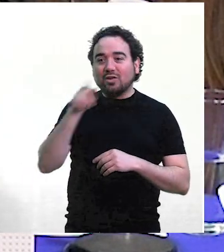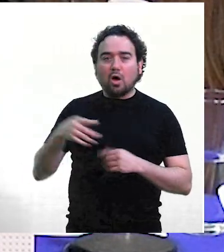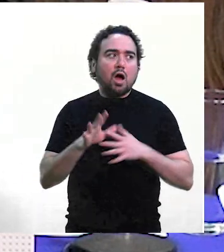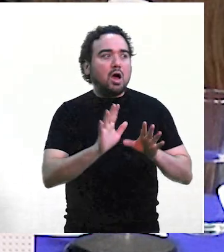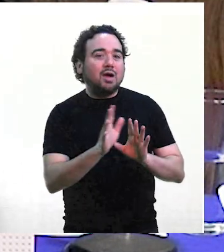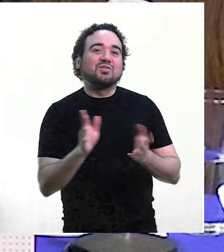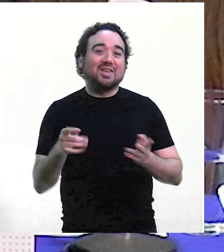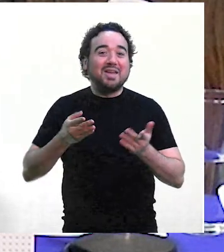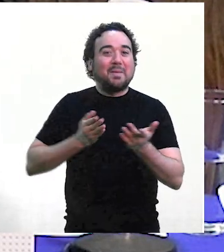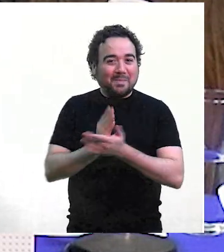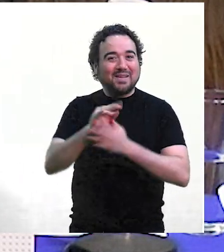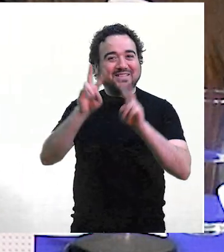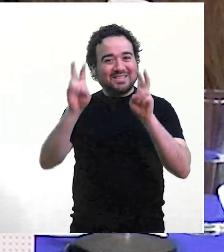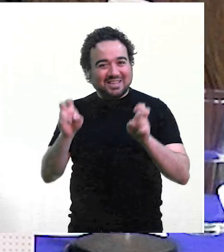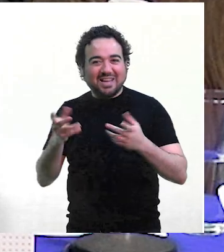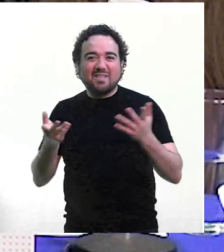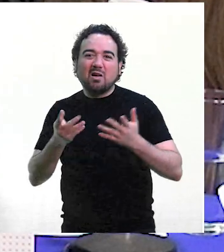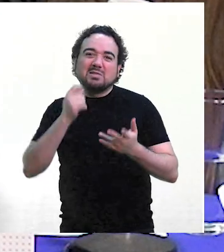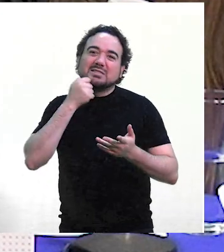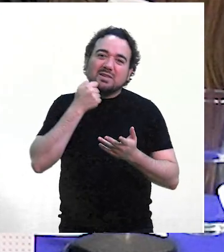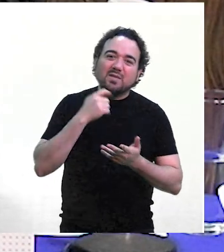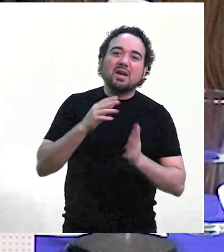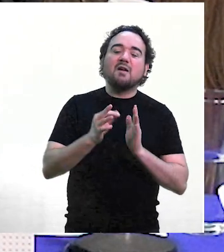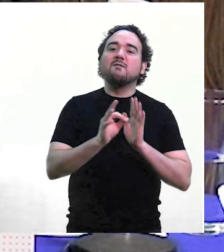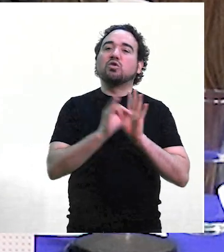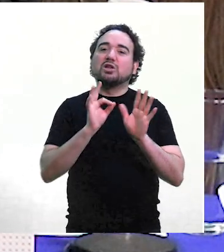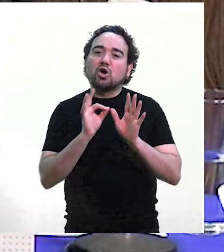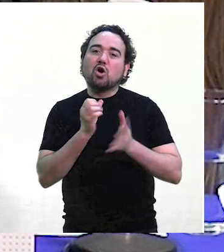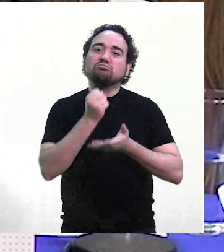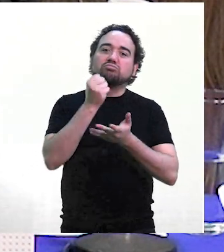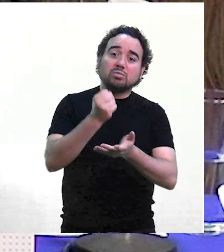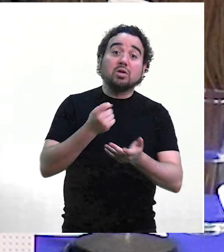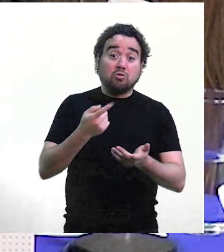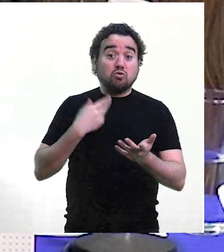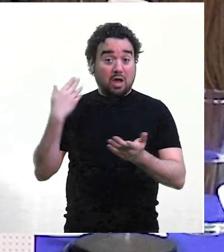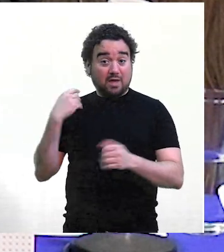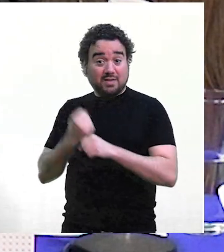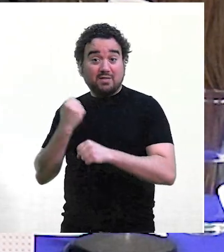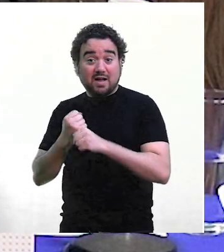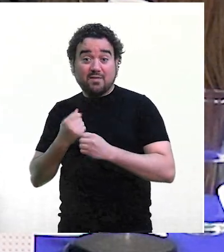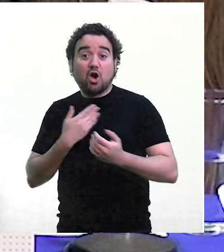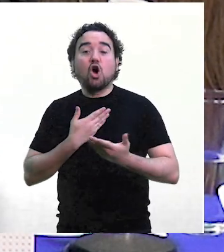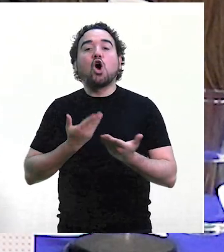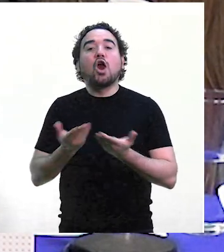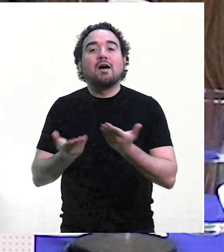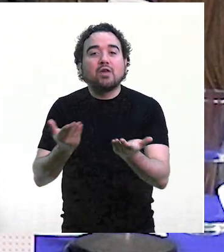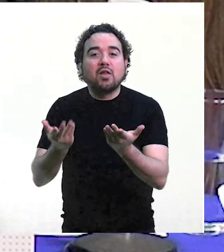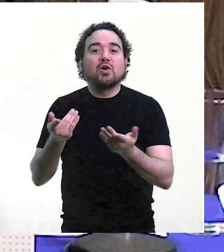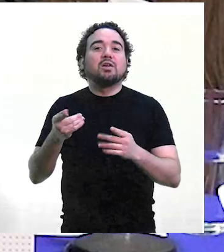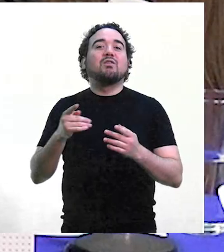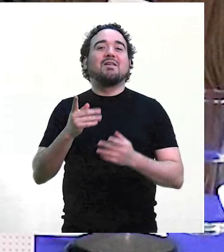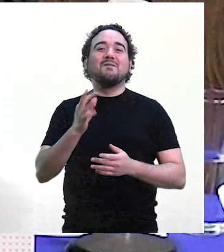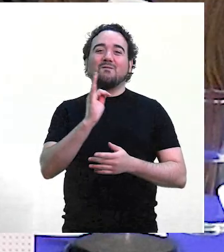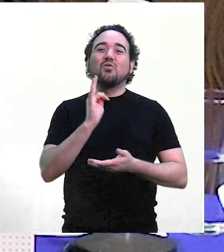plaza. Y empezamos a hablar de tenencia responsable, de lo que es una fundación, porque en esos tiempos yo trabajaba